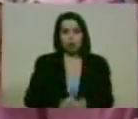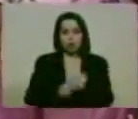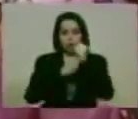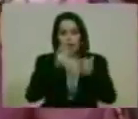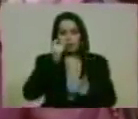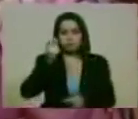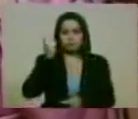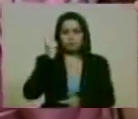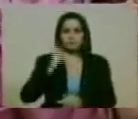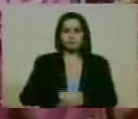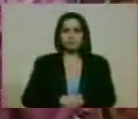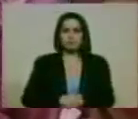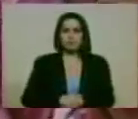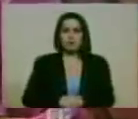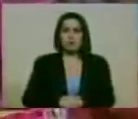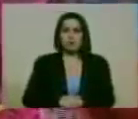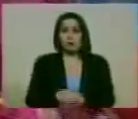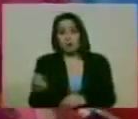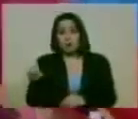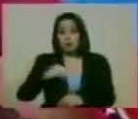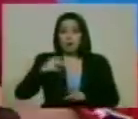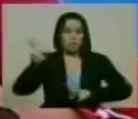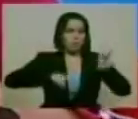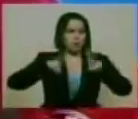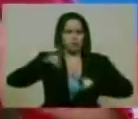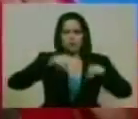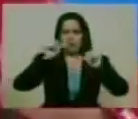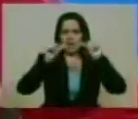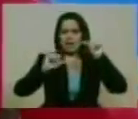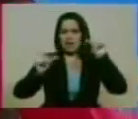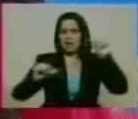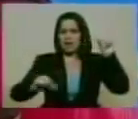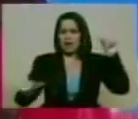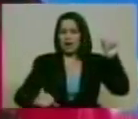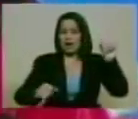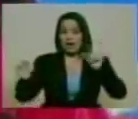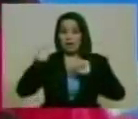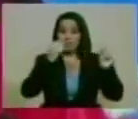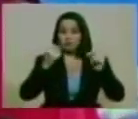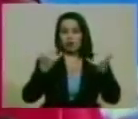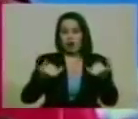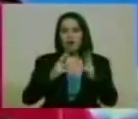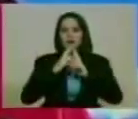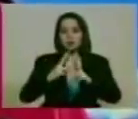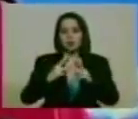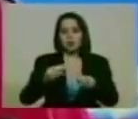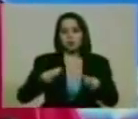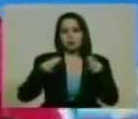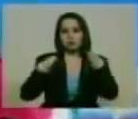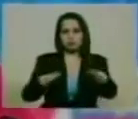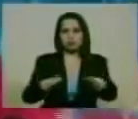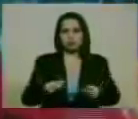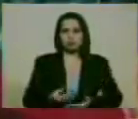Así que luego de todas esas exposiciones, esas ponencias y esa discusión, estos son los resultados, presidente.